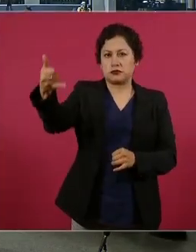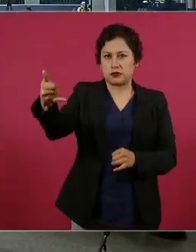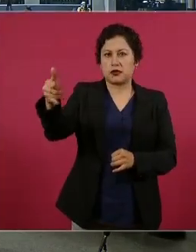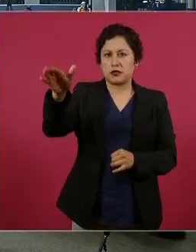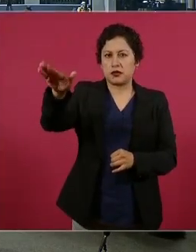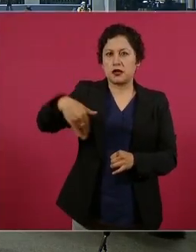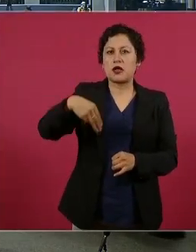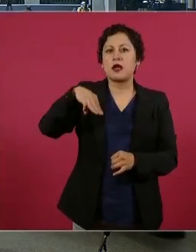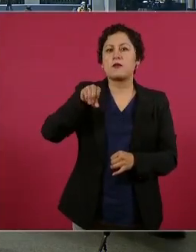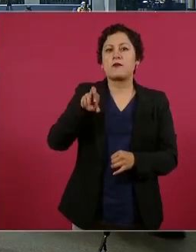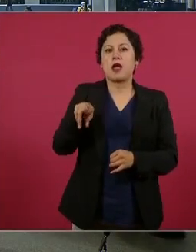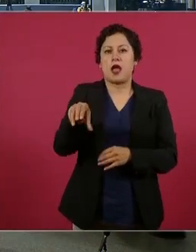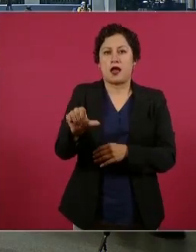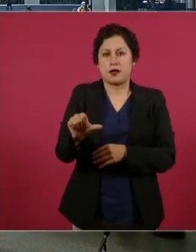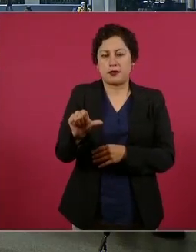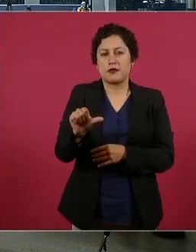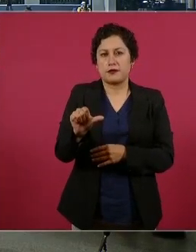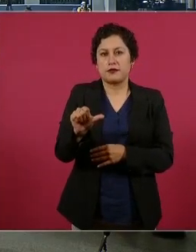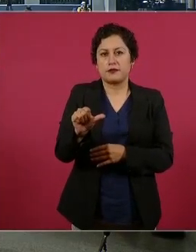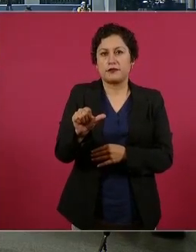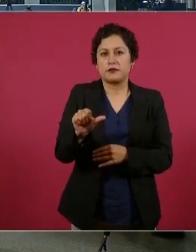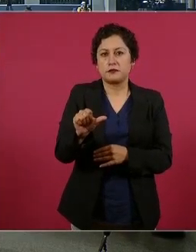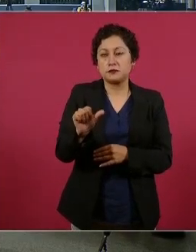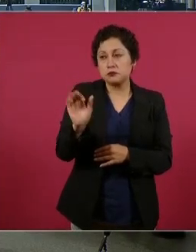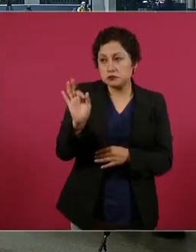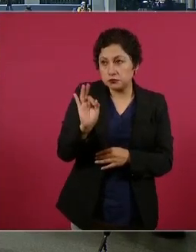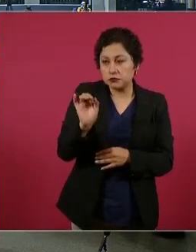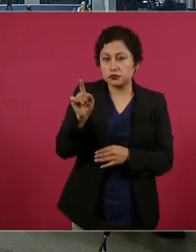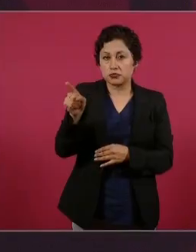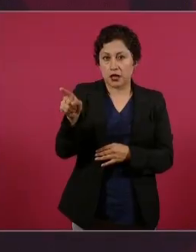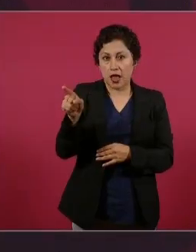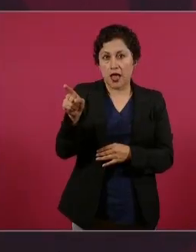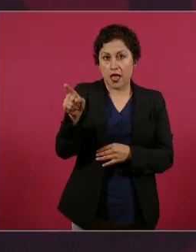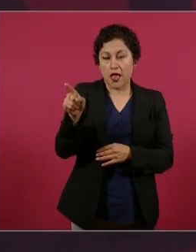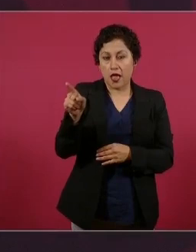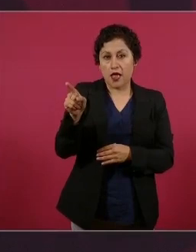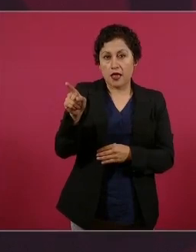a Mara, a lo mejor